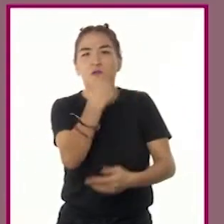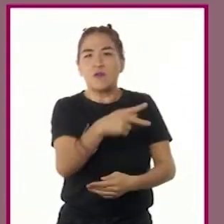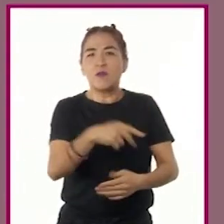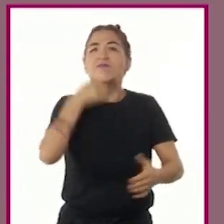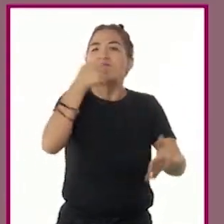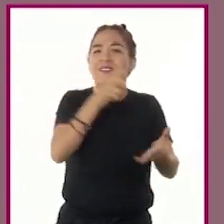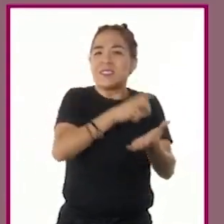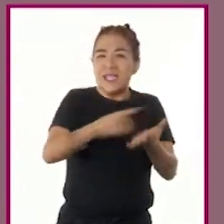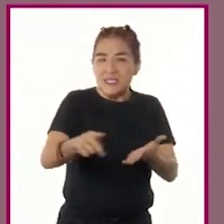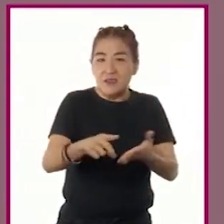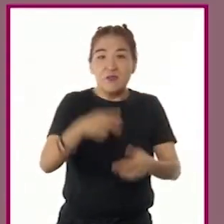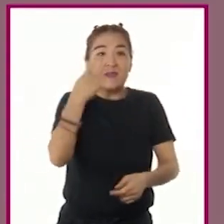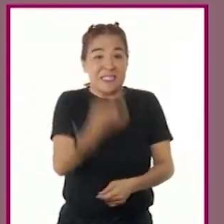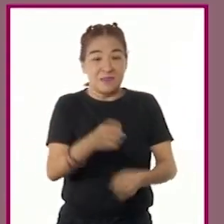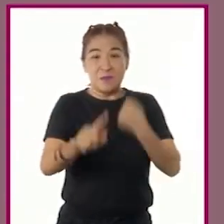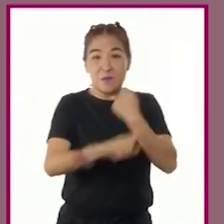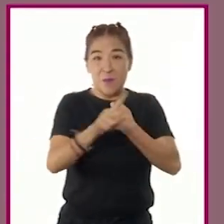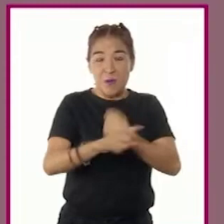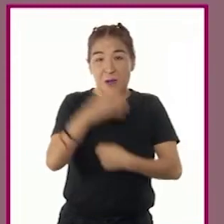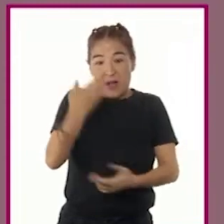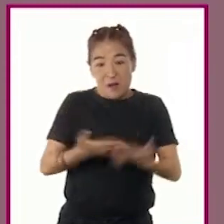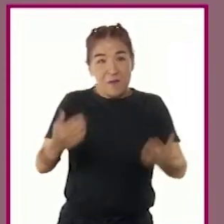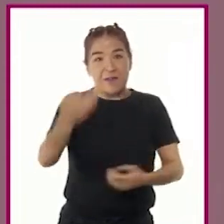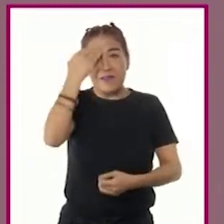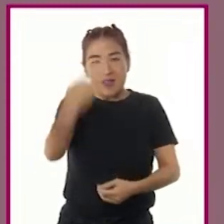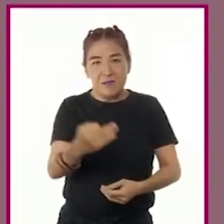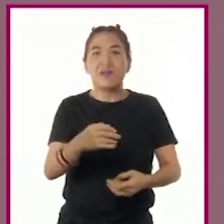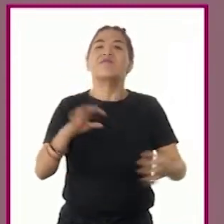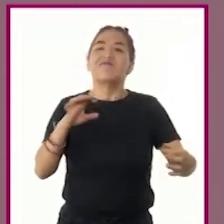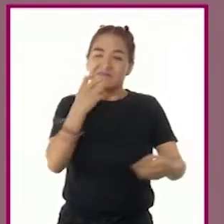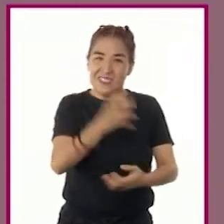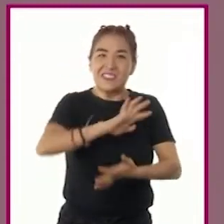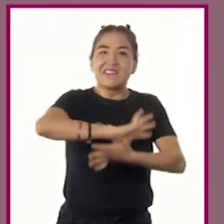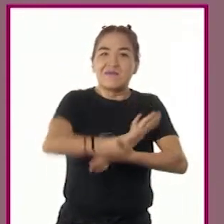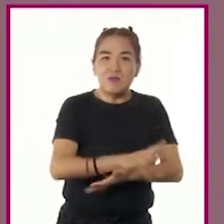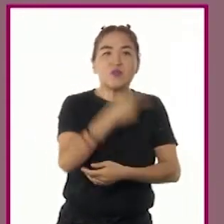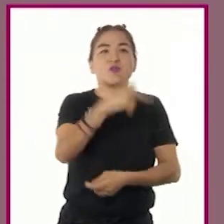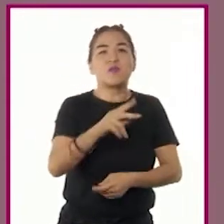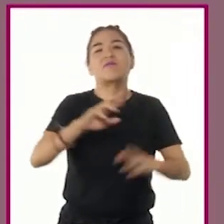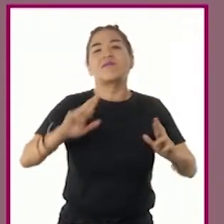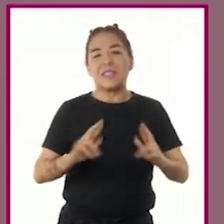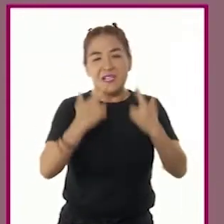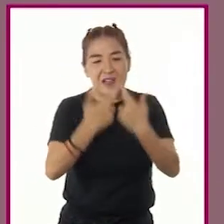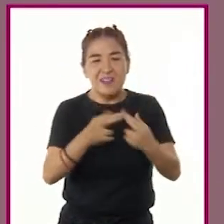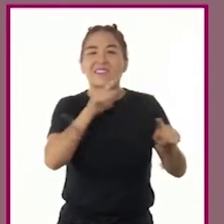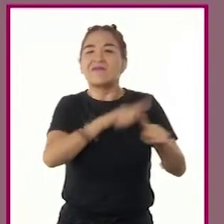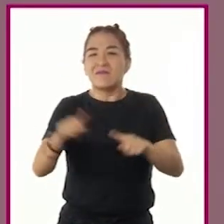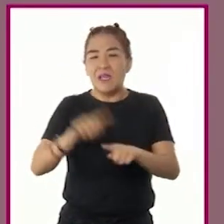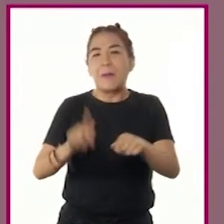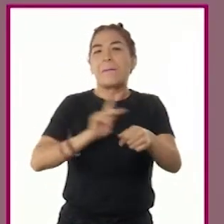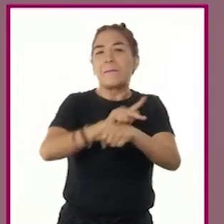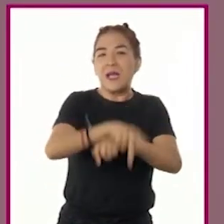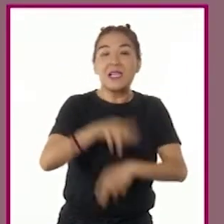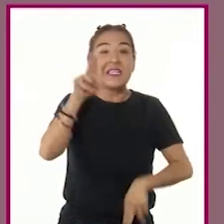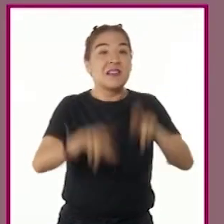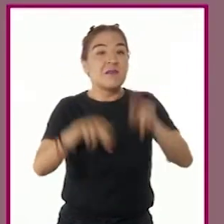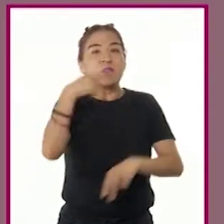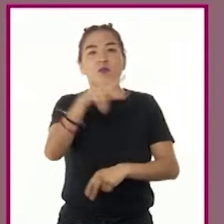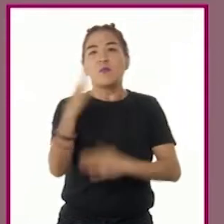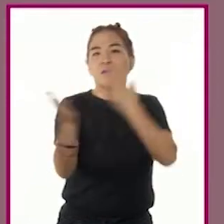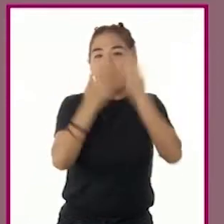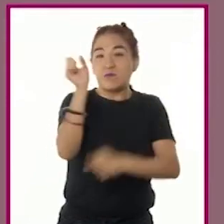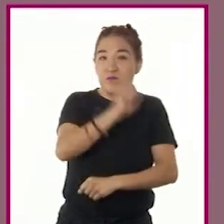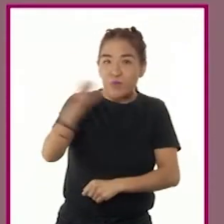Las desigualdades actuales generan discriminación relacionada con el origen étnico o racial, el nivel educativo,